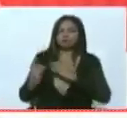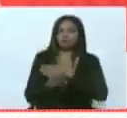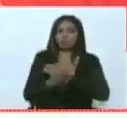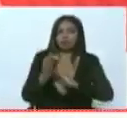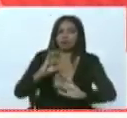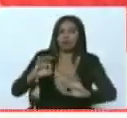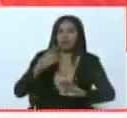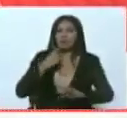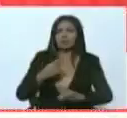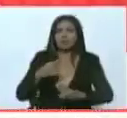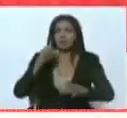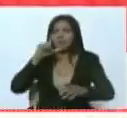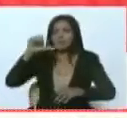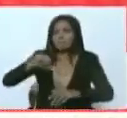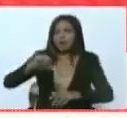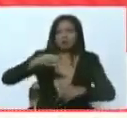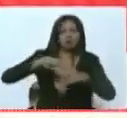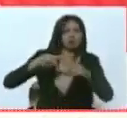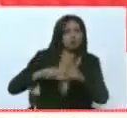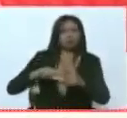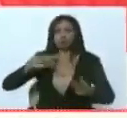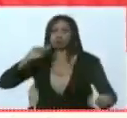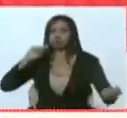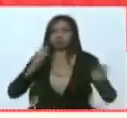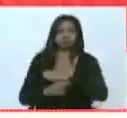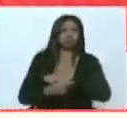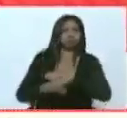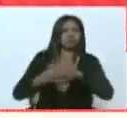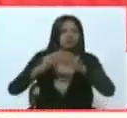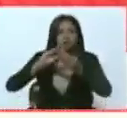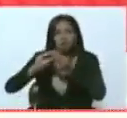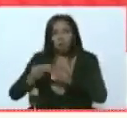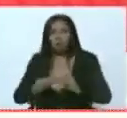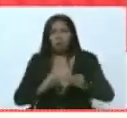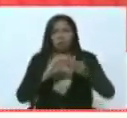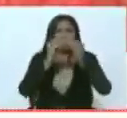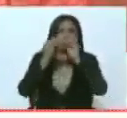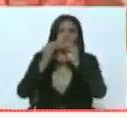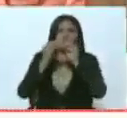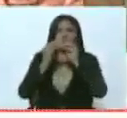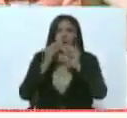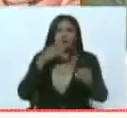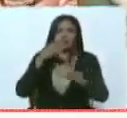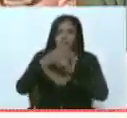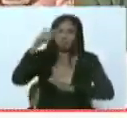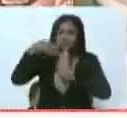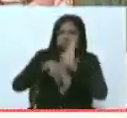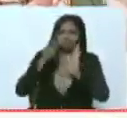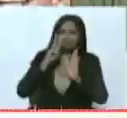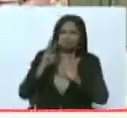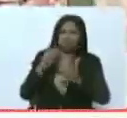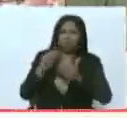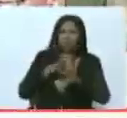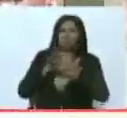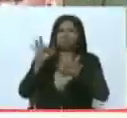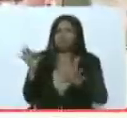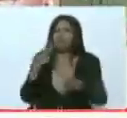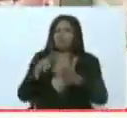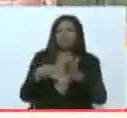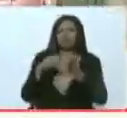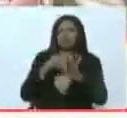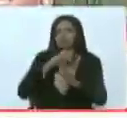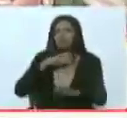algo está mal y hay que cambiarlo, hay que rectificarlo, hay que ir a fondo. No nos dejemos caer a